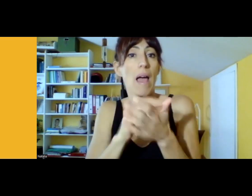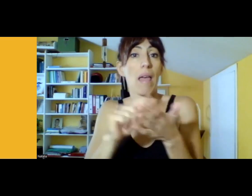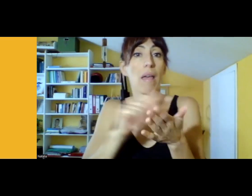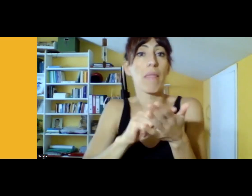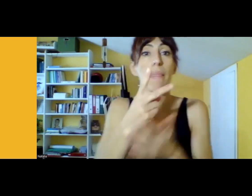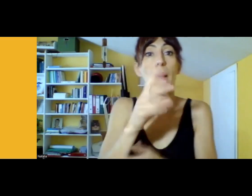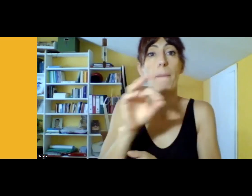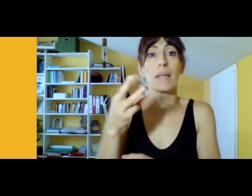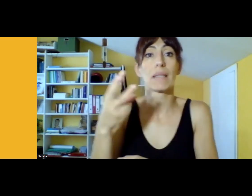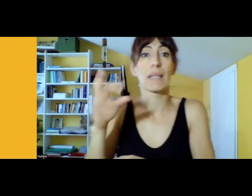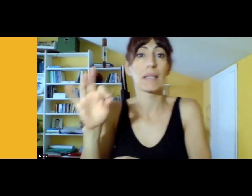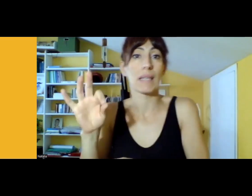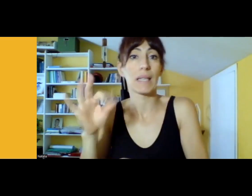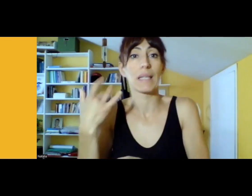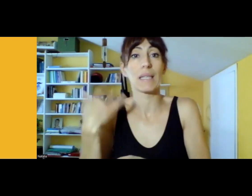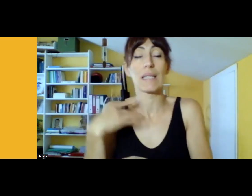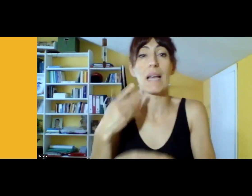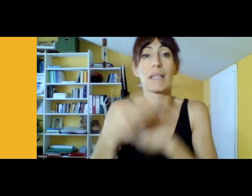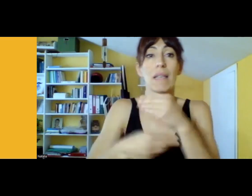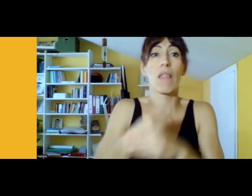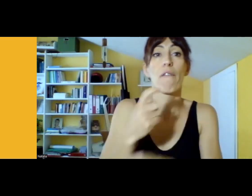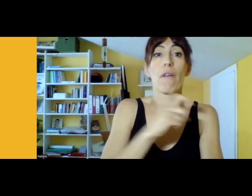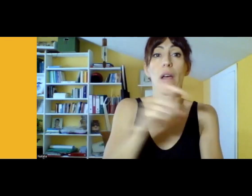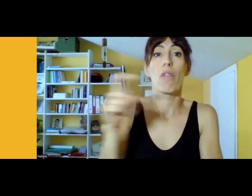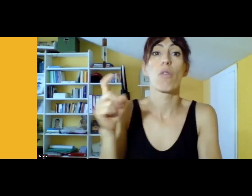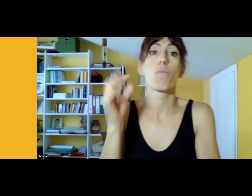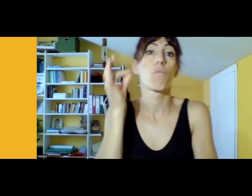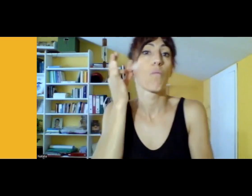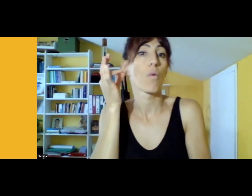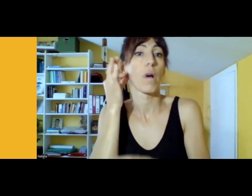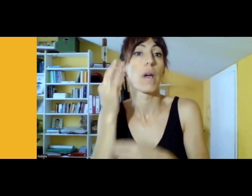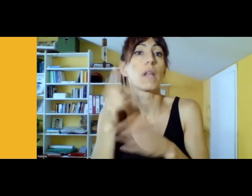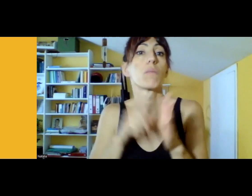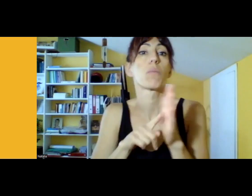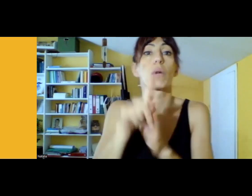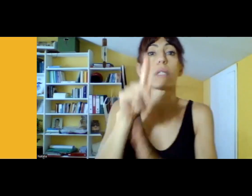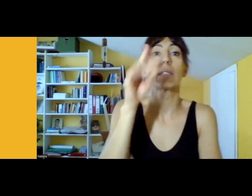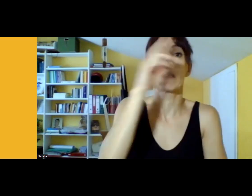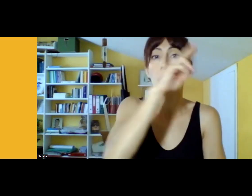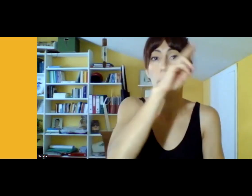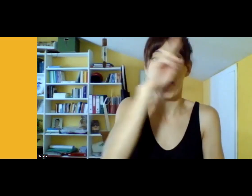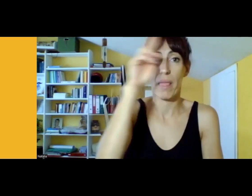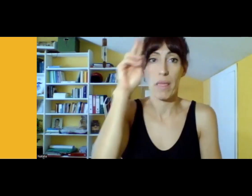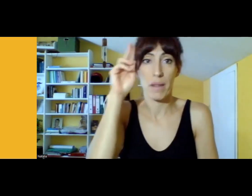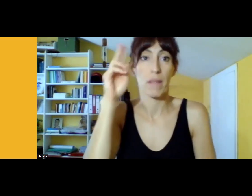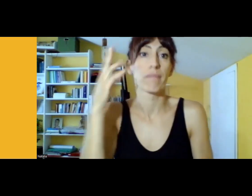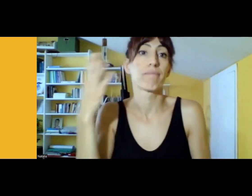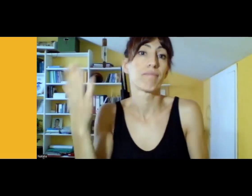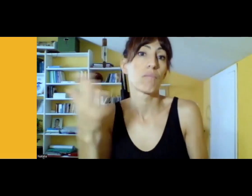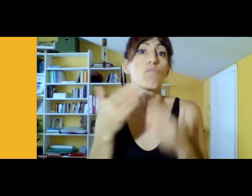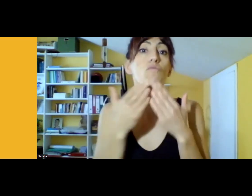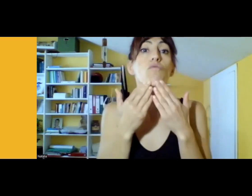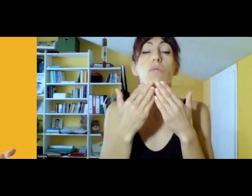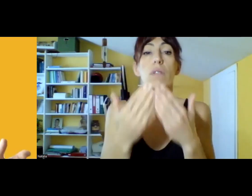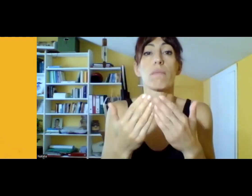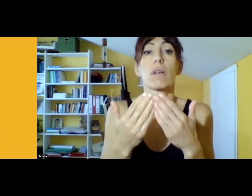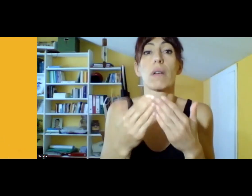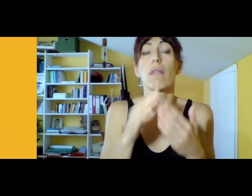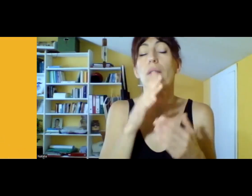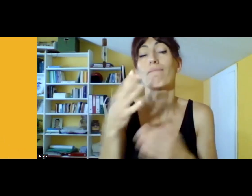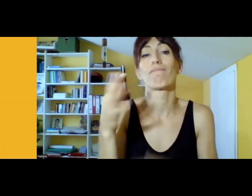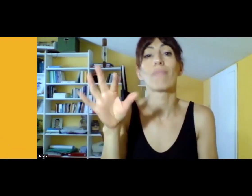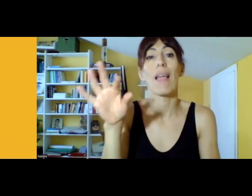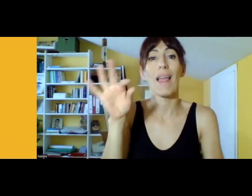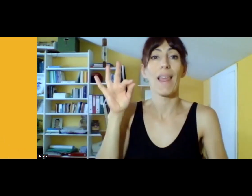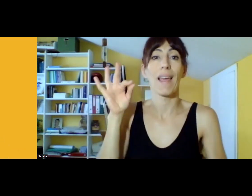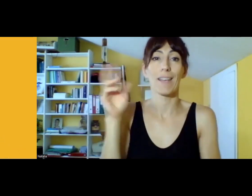y se realiza desde la Federación de Mujeres Progresistas de Madrid. Pues como os decíamos, muchísimas gracias por haber elegido estar aquí